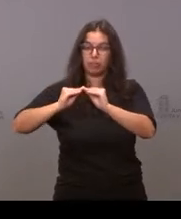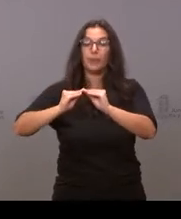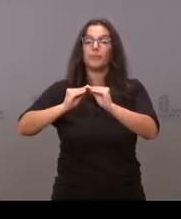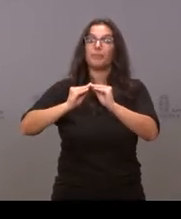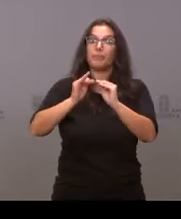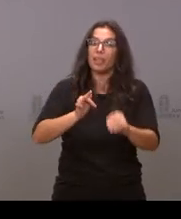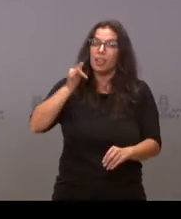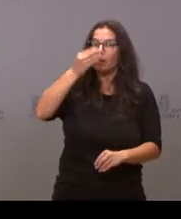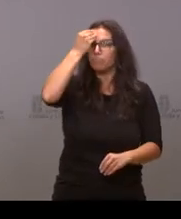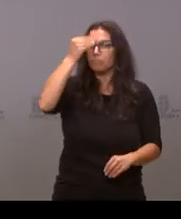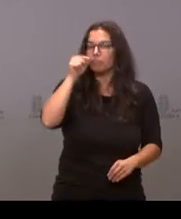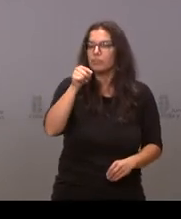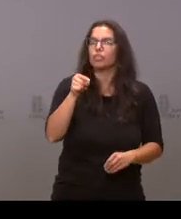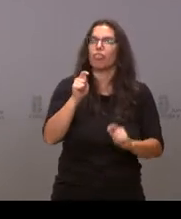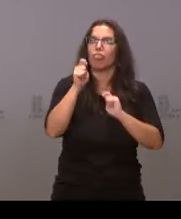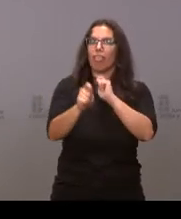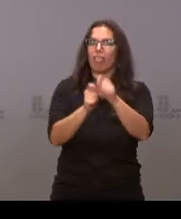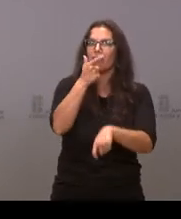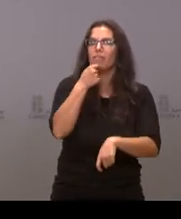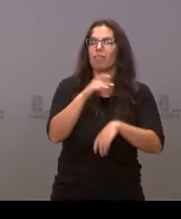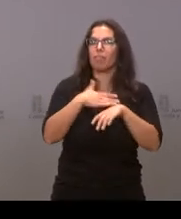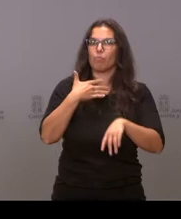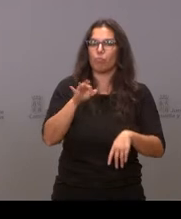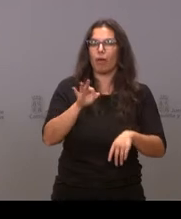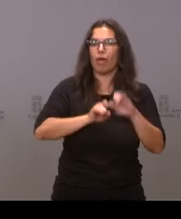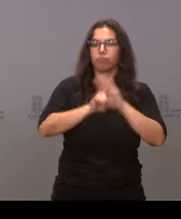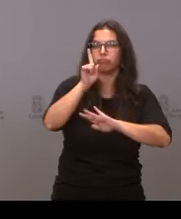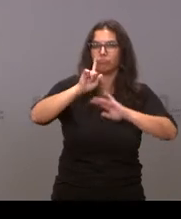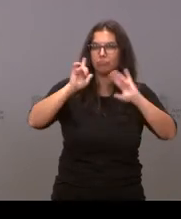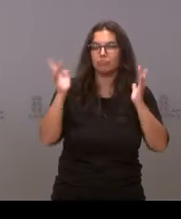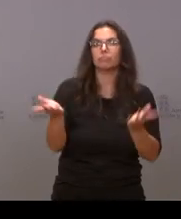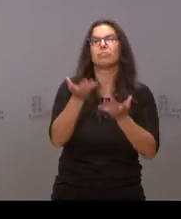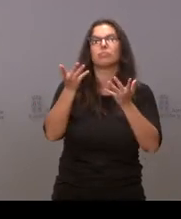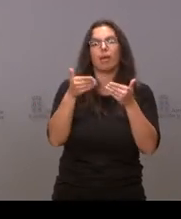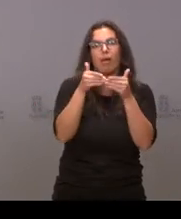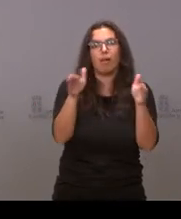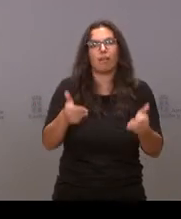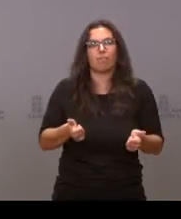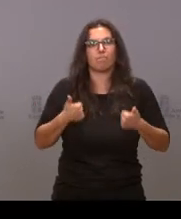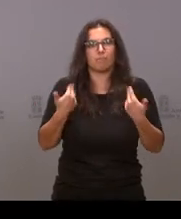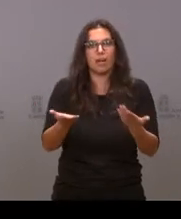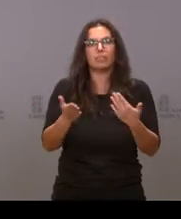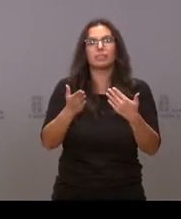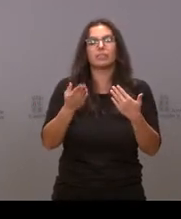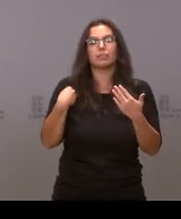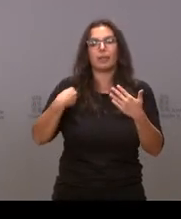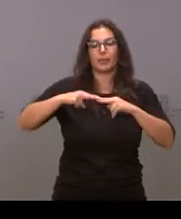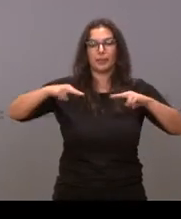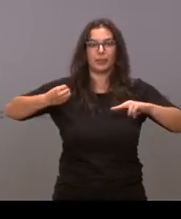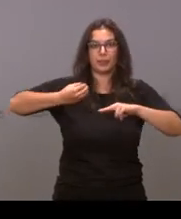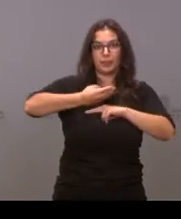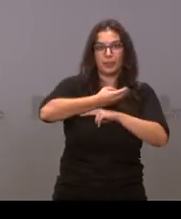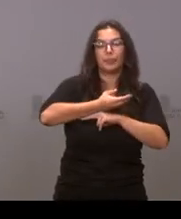que va a permitir incrementar potenciar la demanda de la apertura de la línea férrea madrid